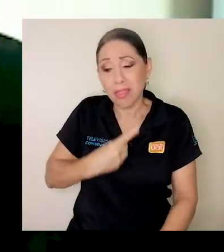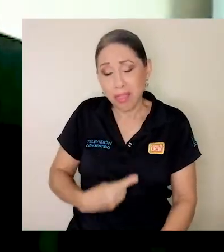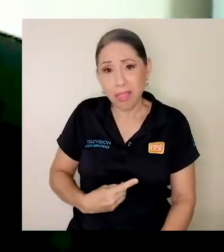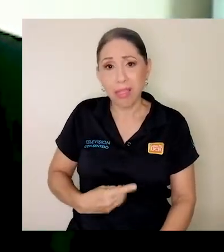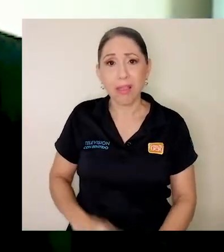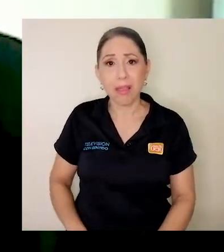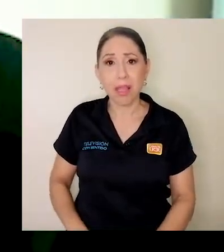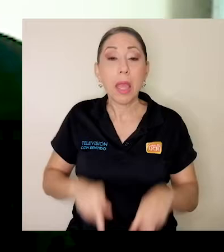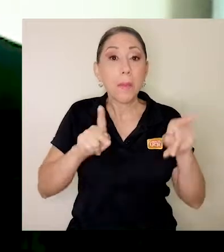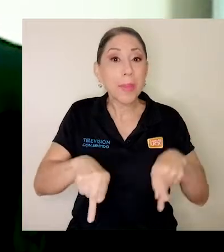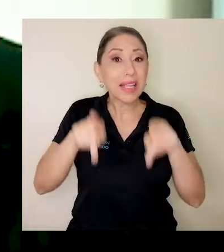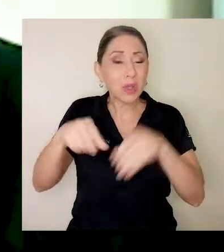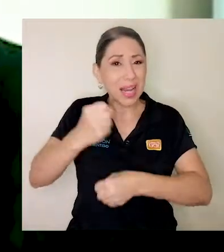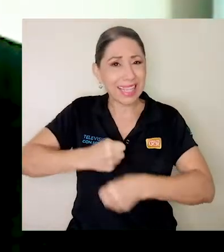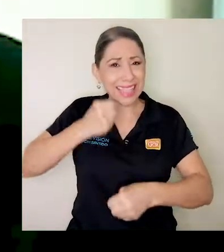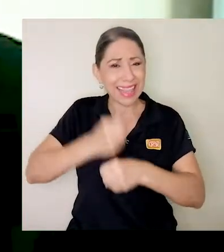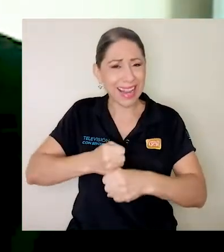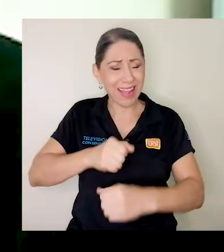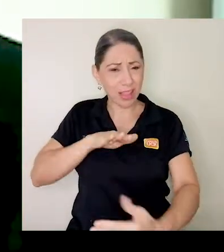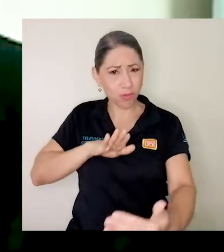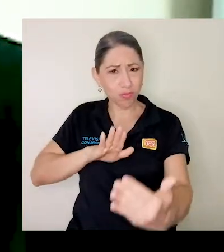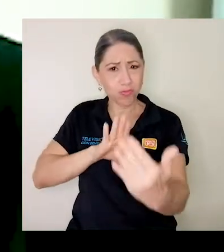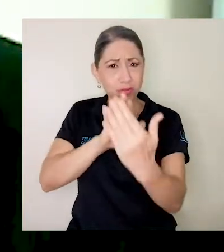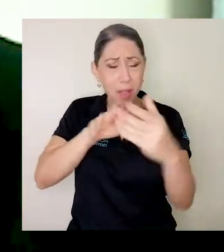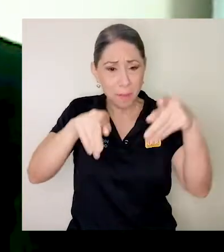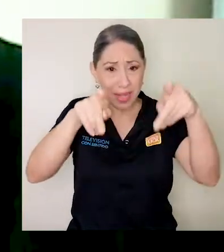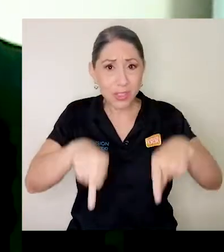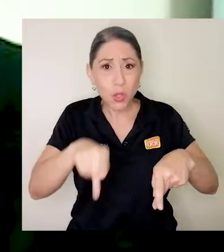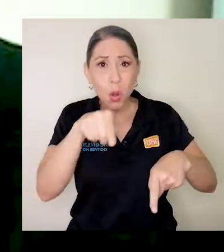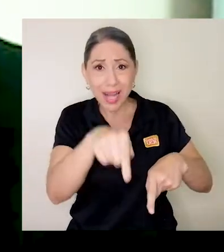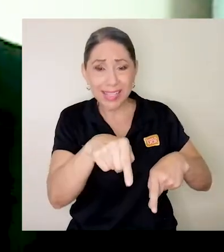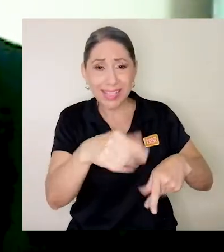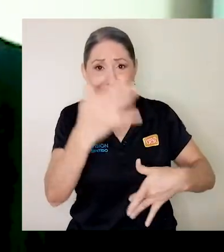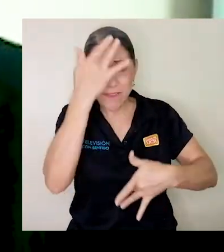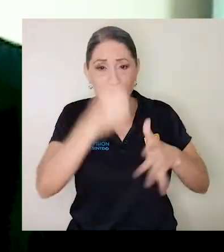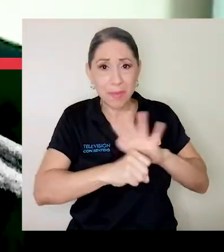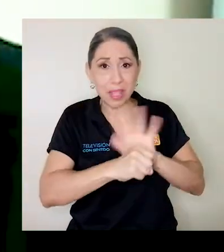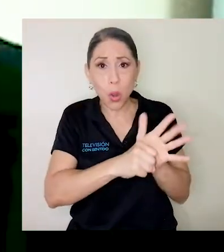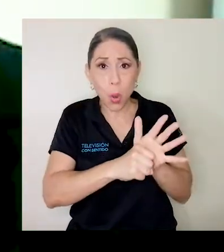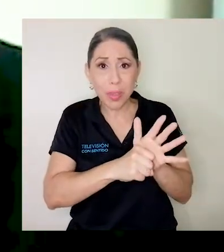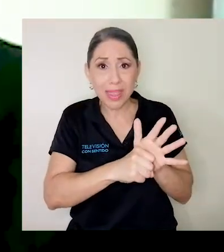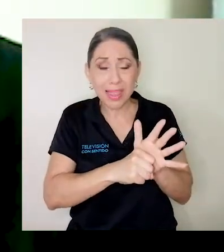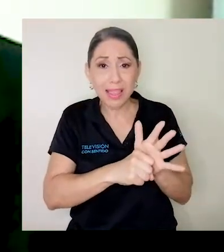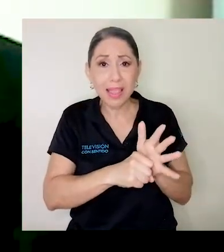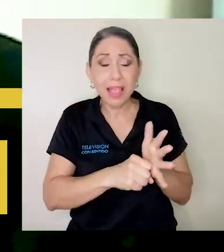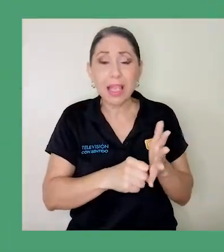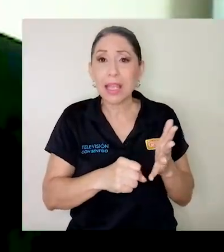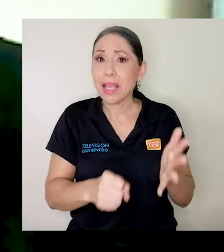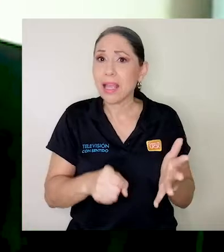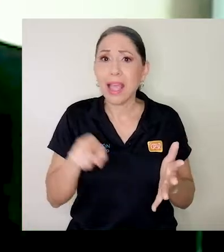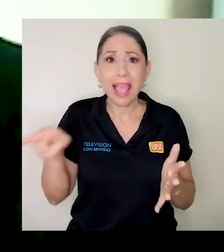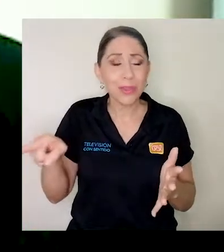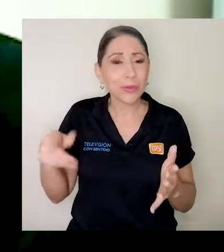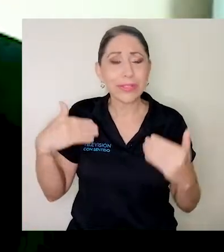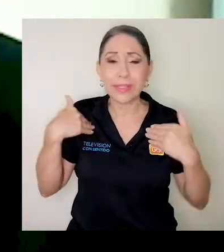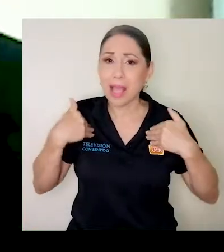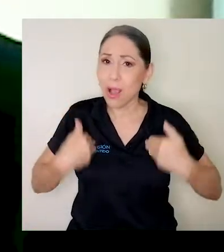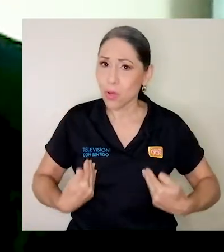está trabajando en la línea directa en la atención de pacientes sintomáticos respiratorios por COVID se encuentra